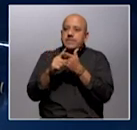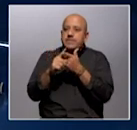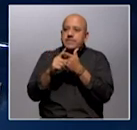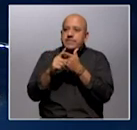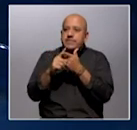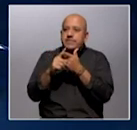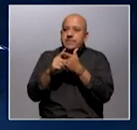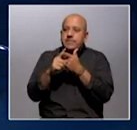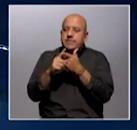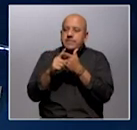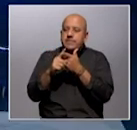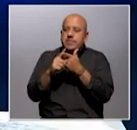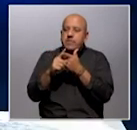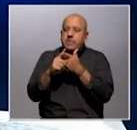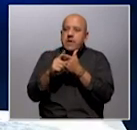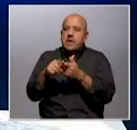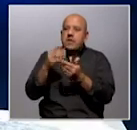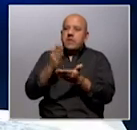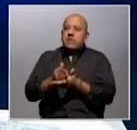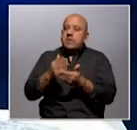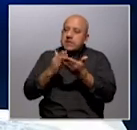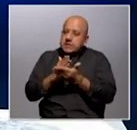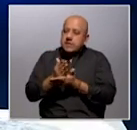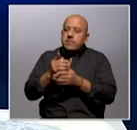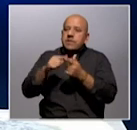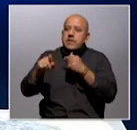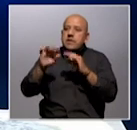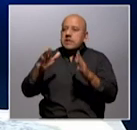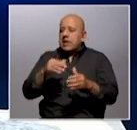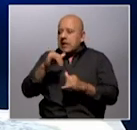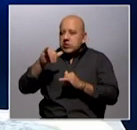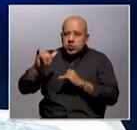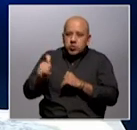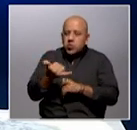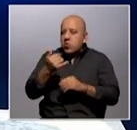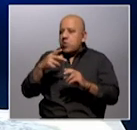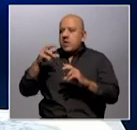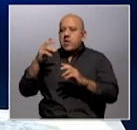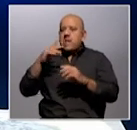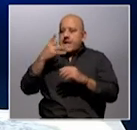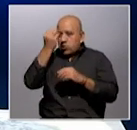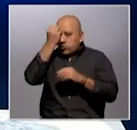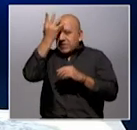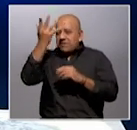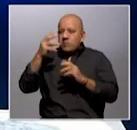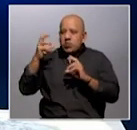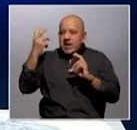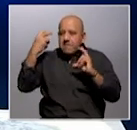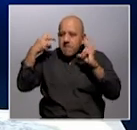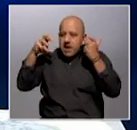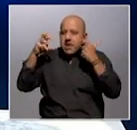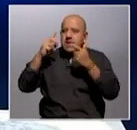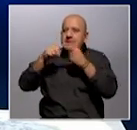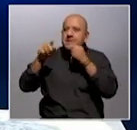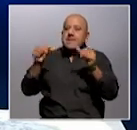lo que era la última página siempre era esos azules y esas cosas minimalistas que esas imágenes que producía